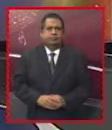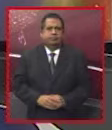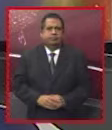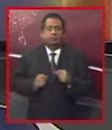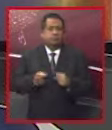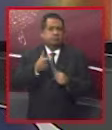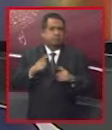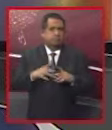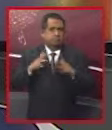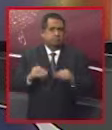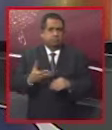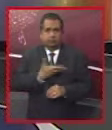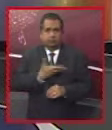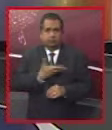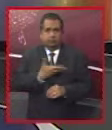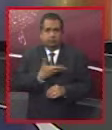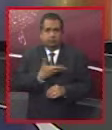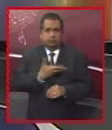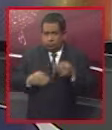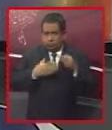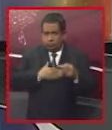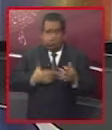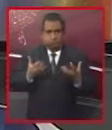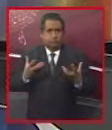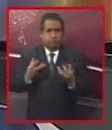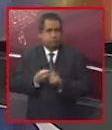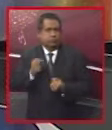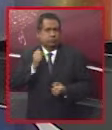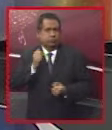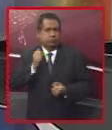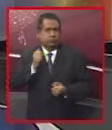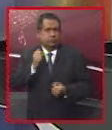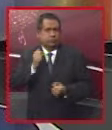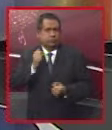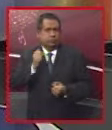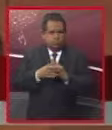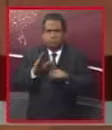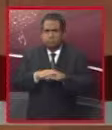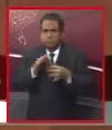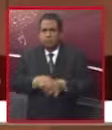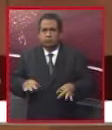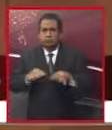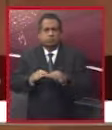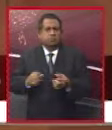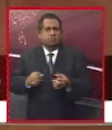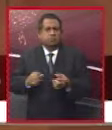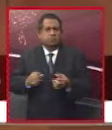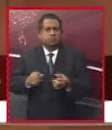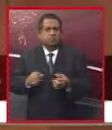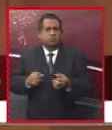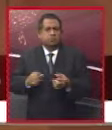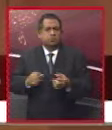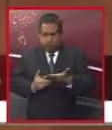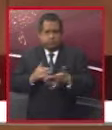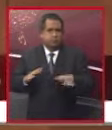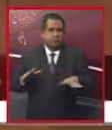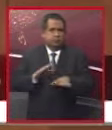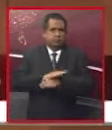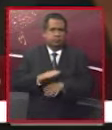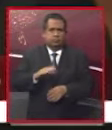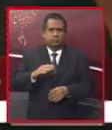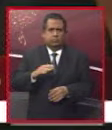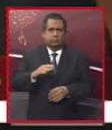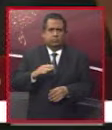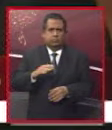Inició la fundamentación. El presidente de la Comisión de Justicia y de Estudios Legislativos del Senado de la República fundamentaron este documento que reforma el Código